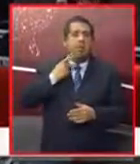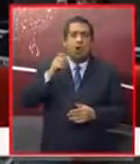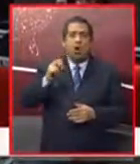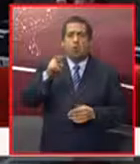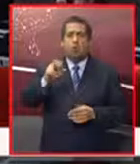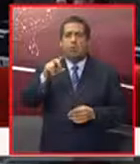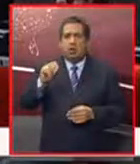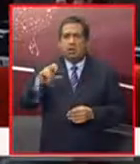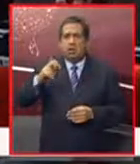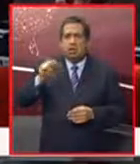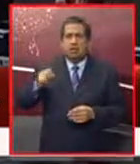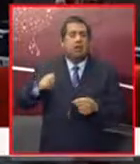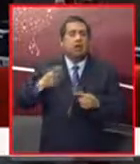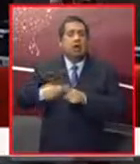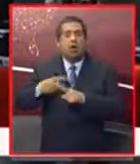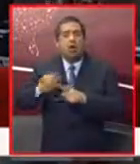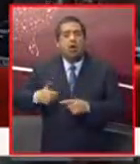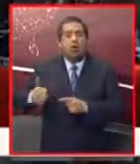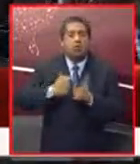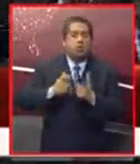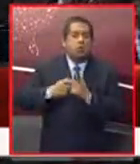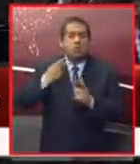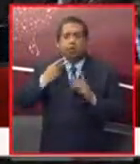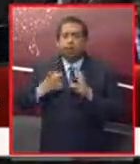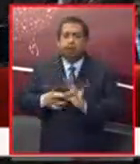y discutido por todos los grupos parlamentarios.